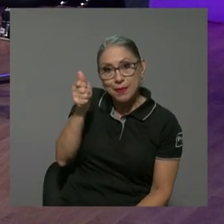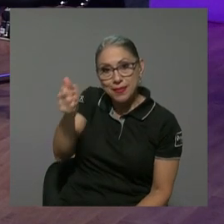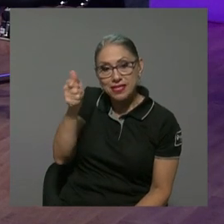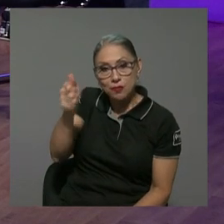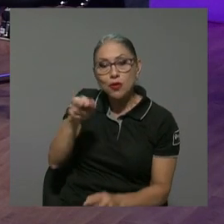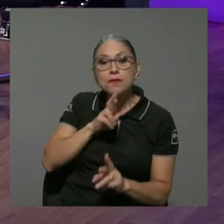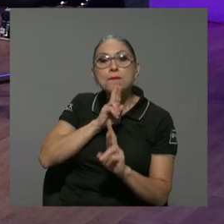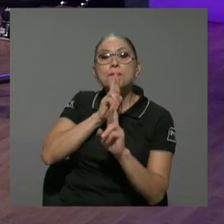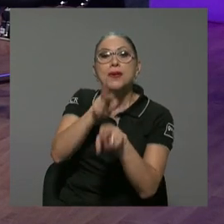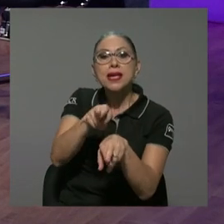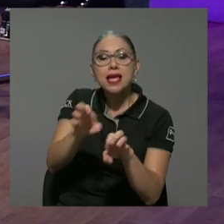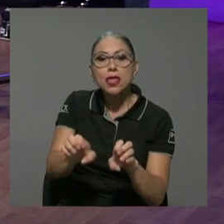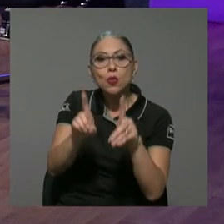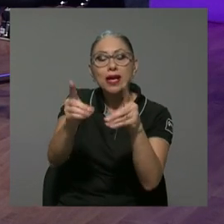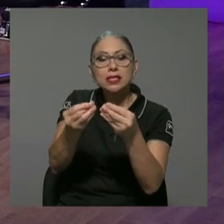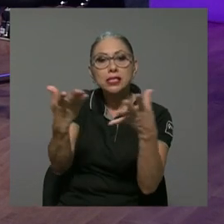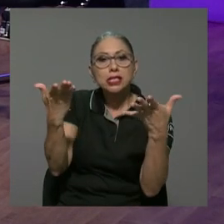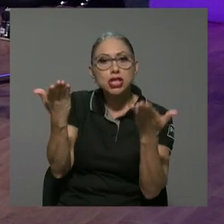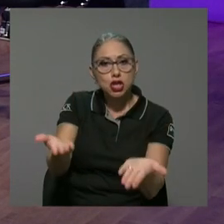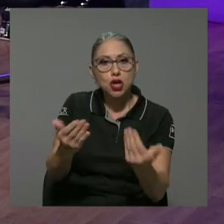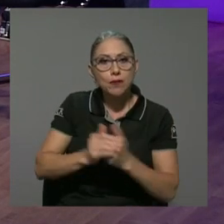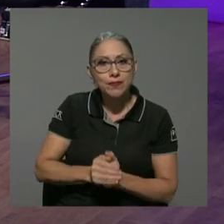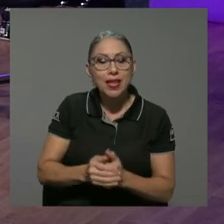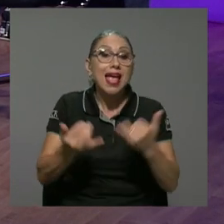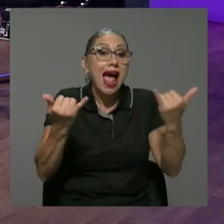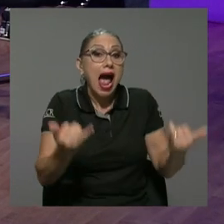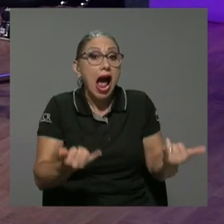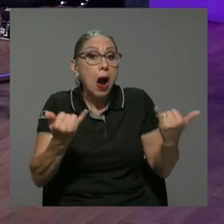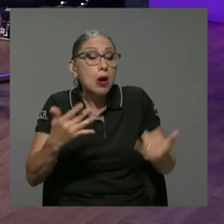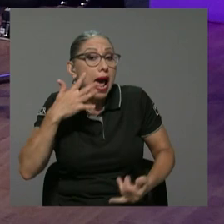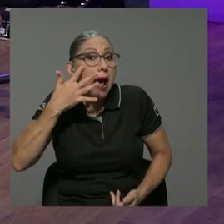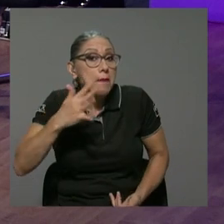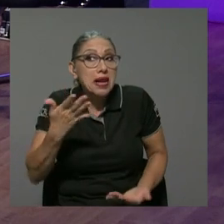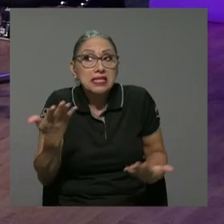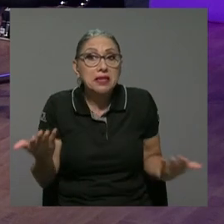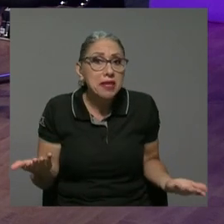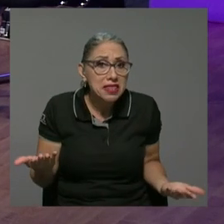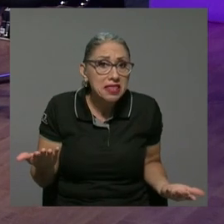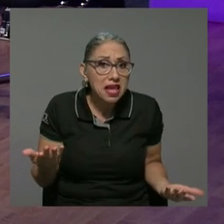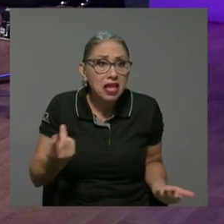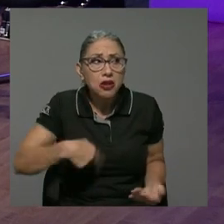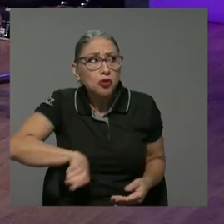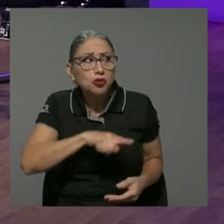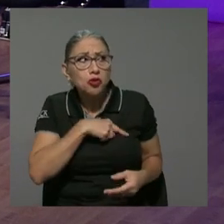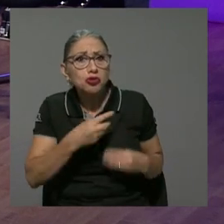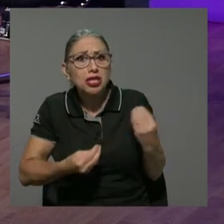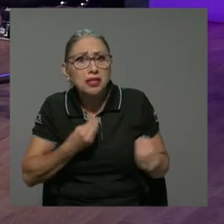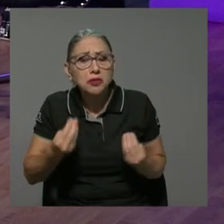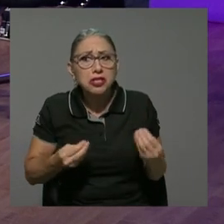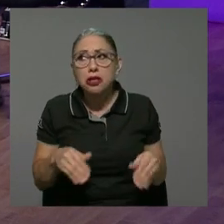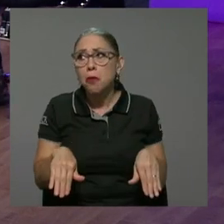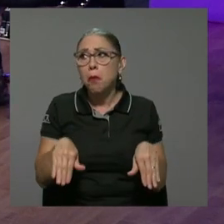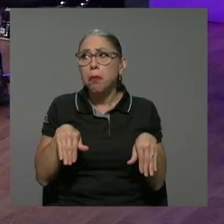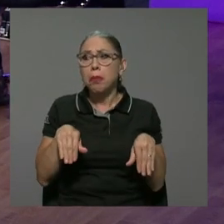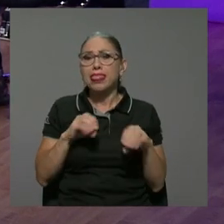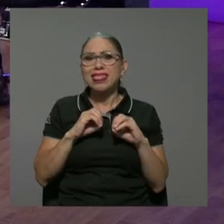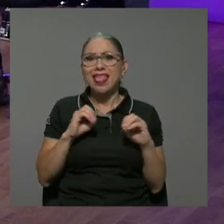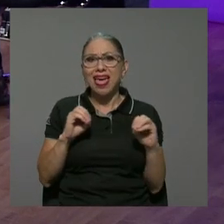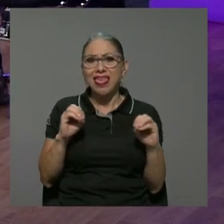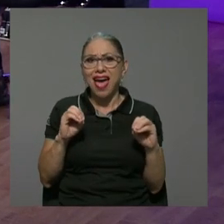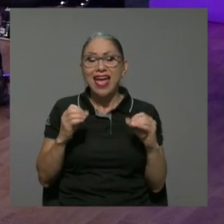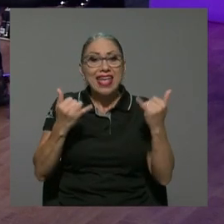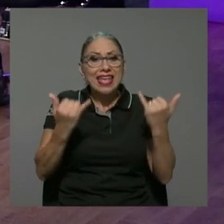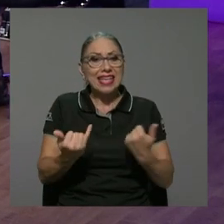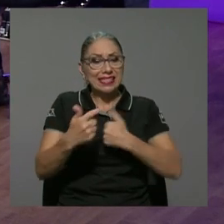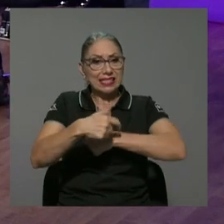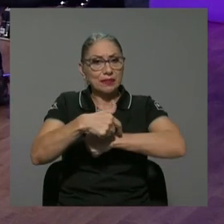eso, ¿verdad? Y ahora aparentemente no estamos haciendo nada. Digamos, en este momento ni siquiera